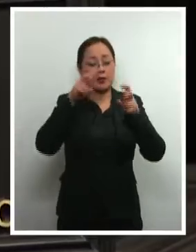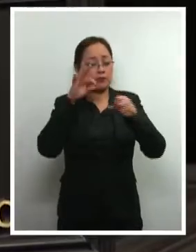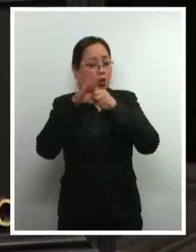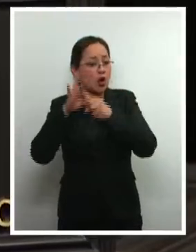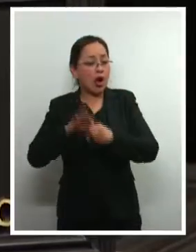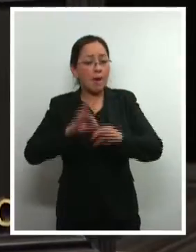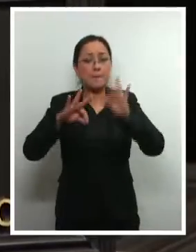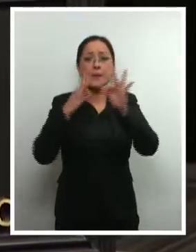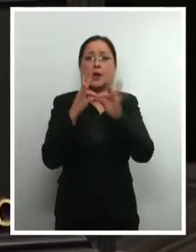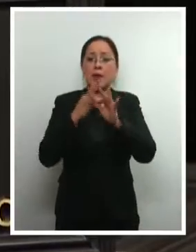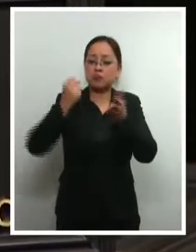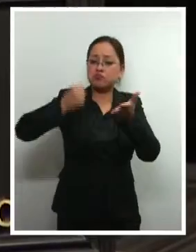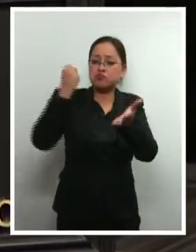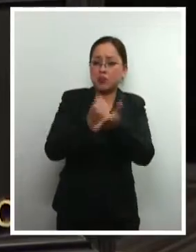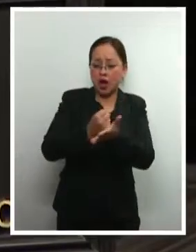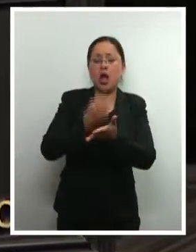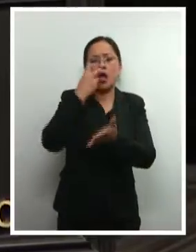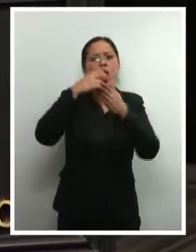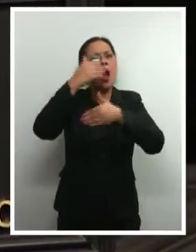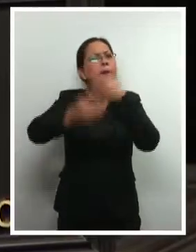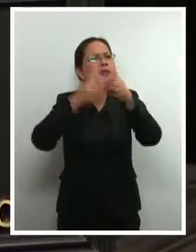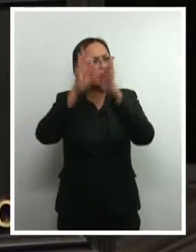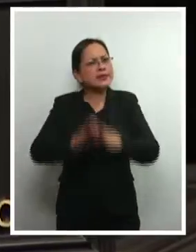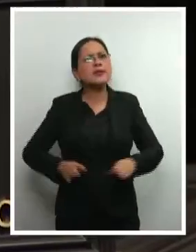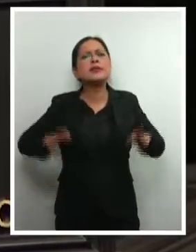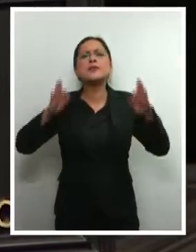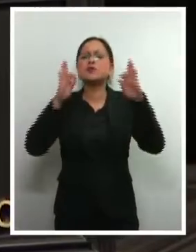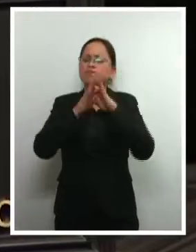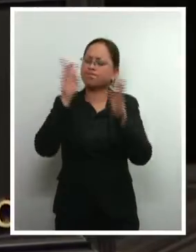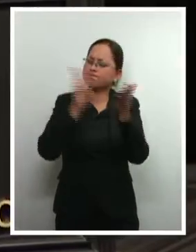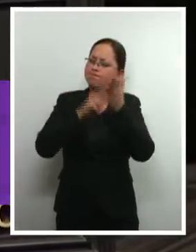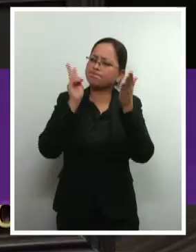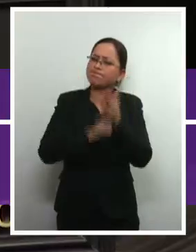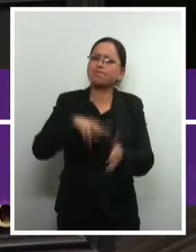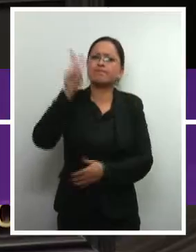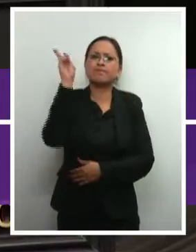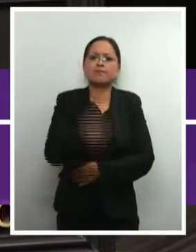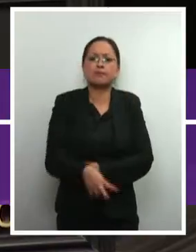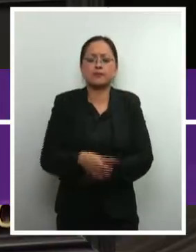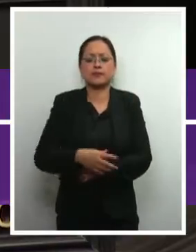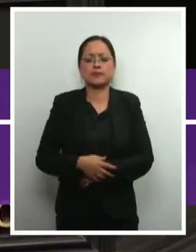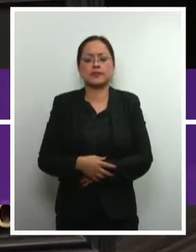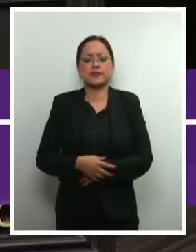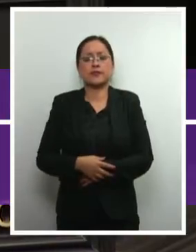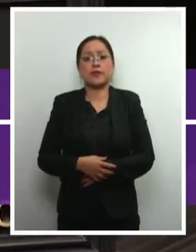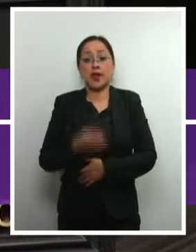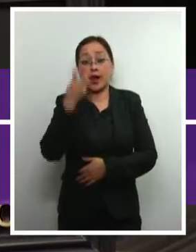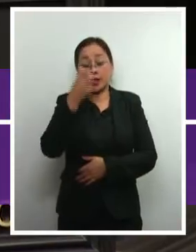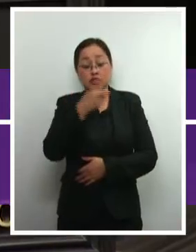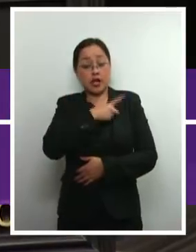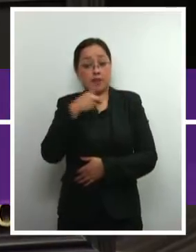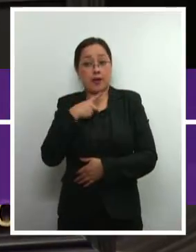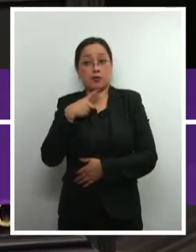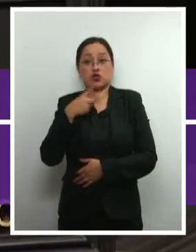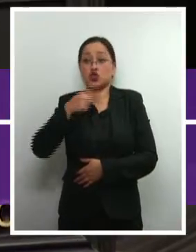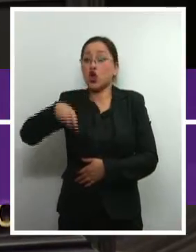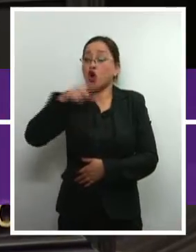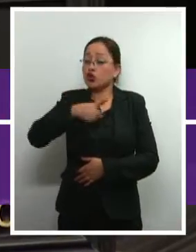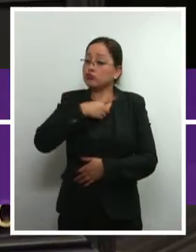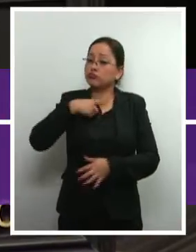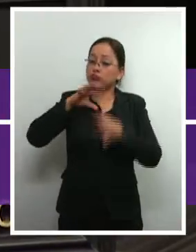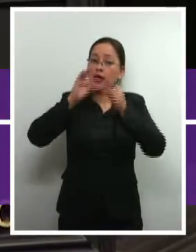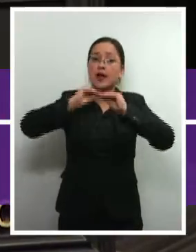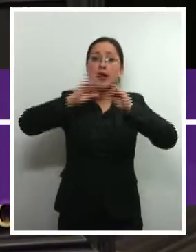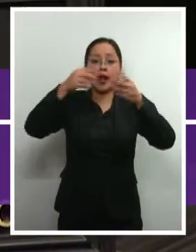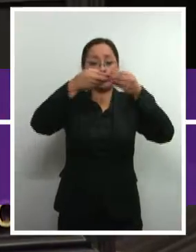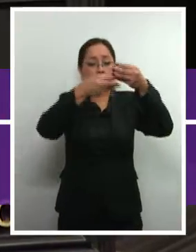representan avances muy significativos, muy importantes, y debemos de dejar claras